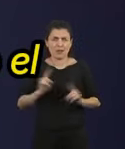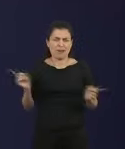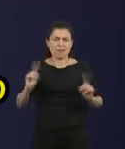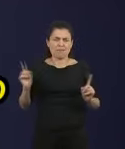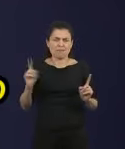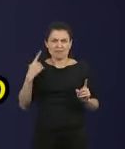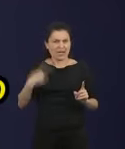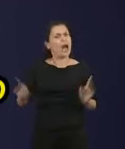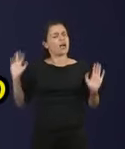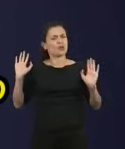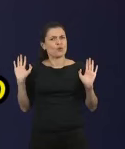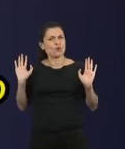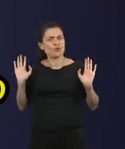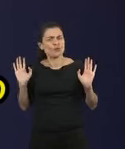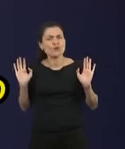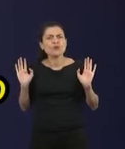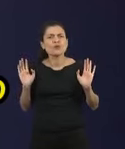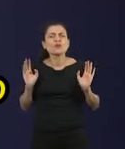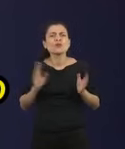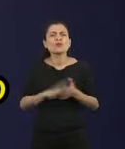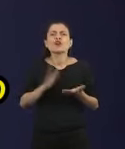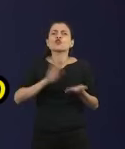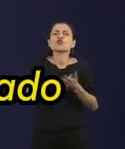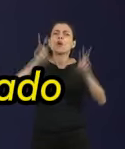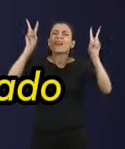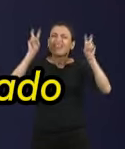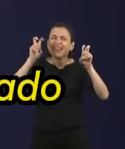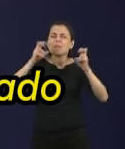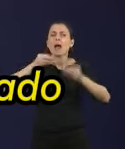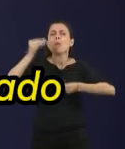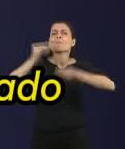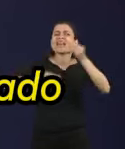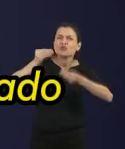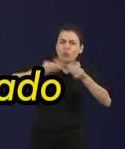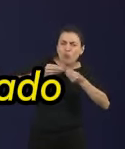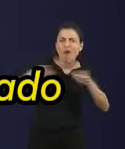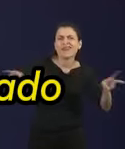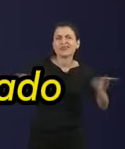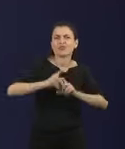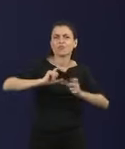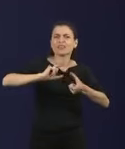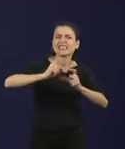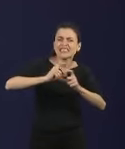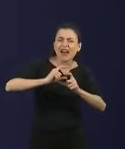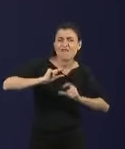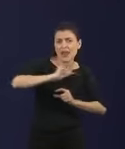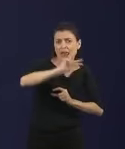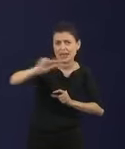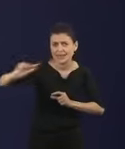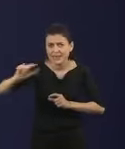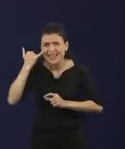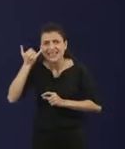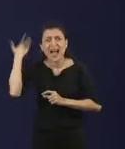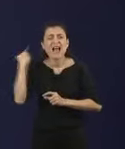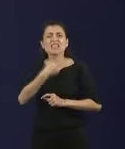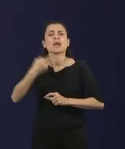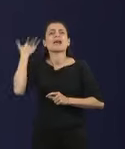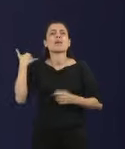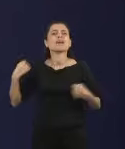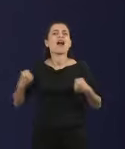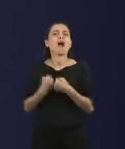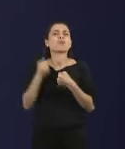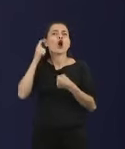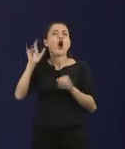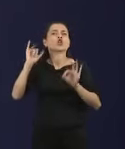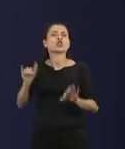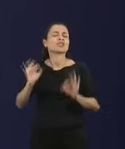hecho el tema lo repito el tema presupuestario de transferencias ya estaba acordado transferido